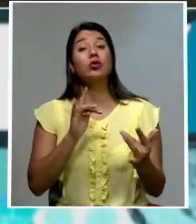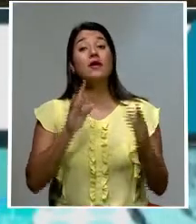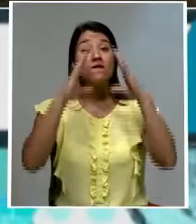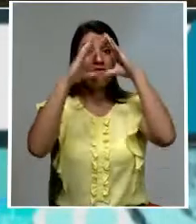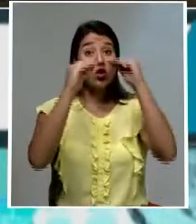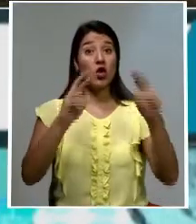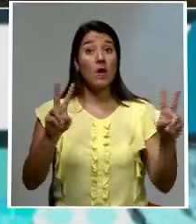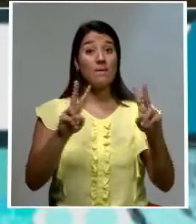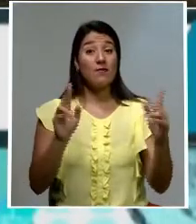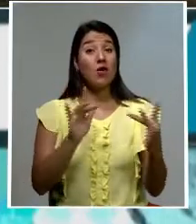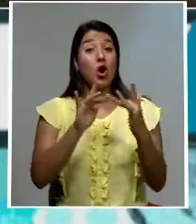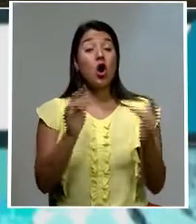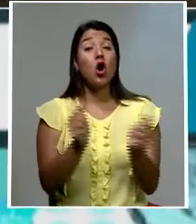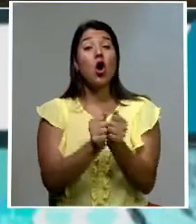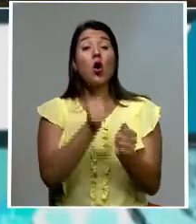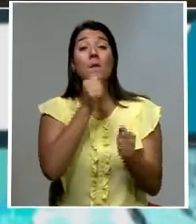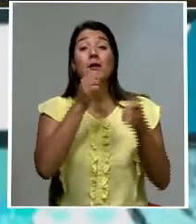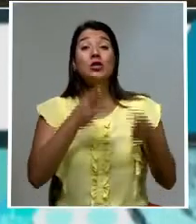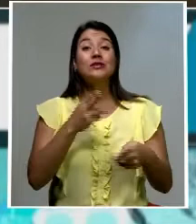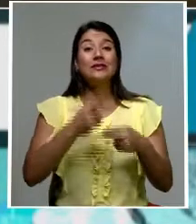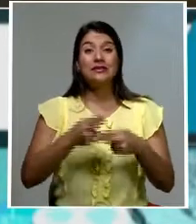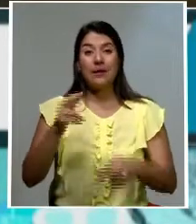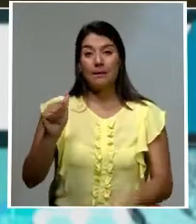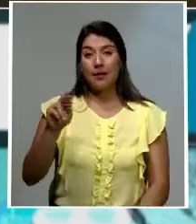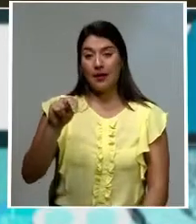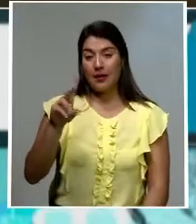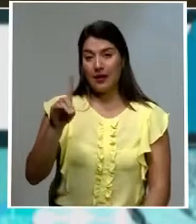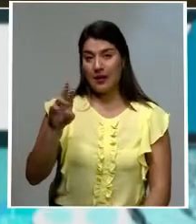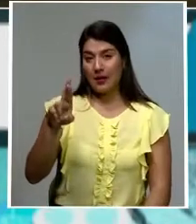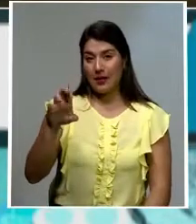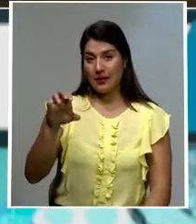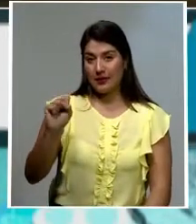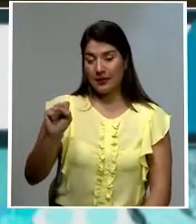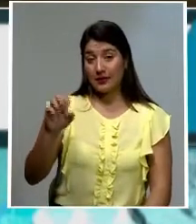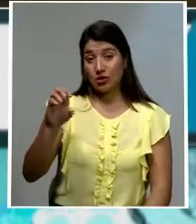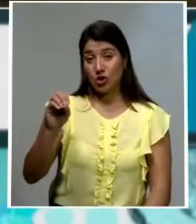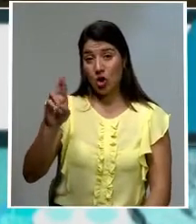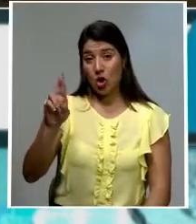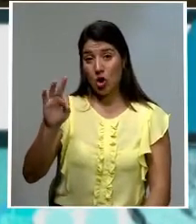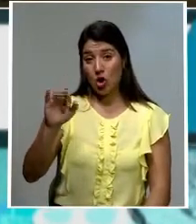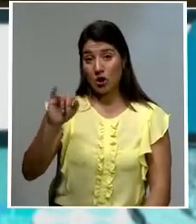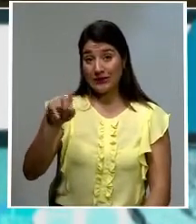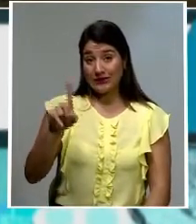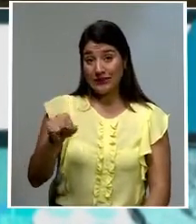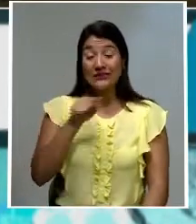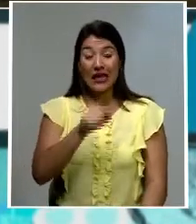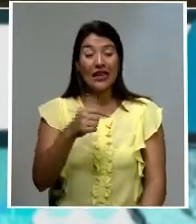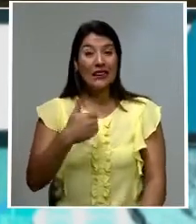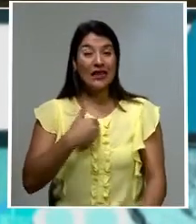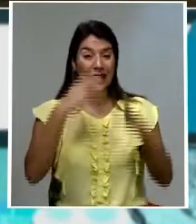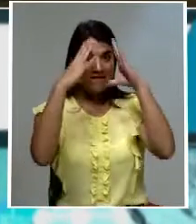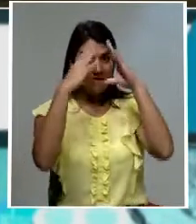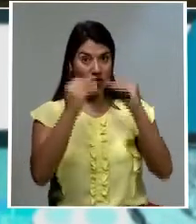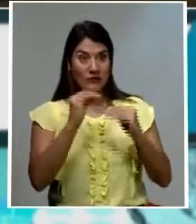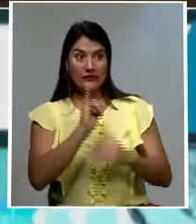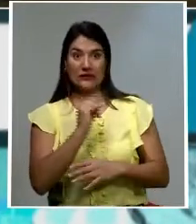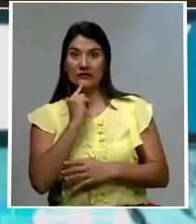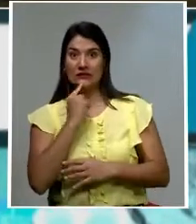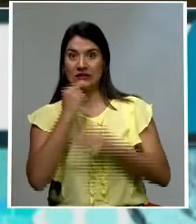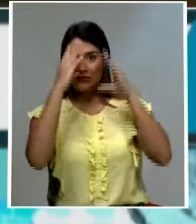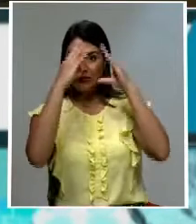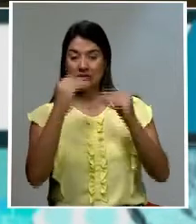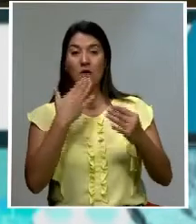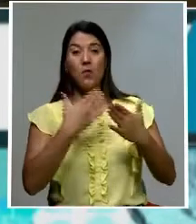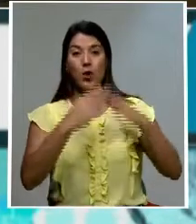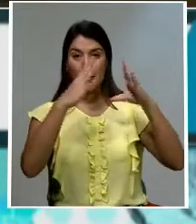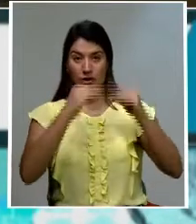Heredia con el periodista Andrés Ortiz, que nos va a contar los detalles de este gravísimo caso. Buenas noches,